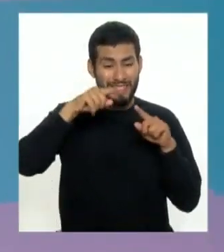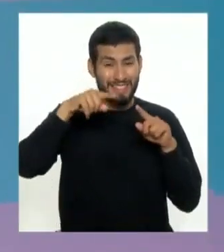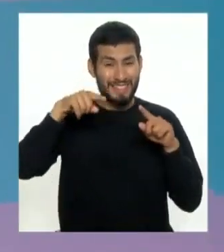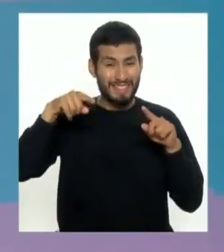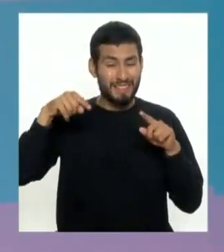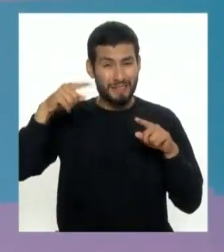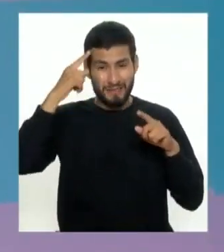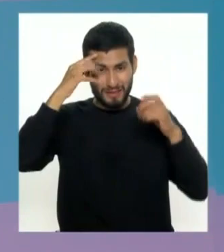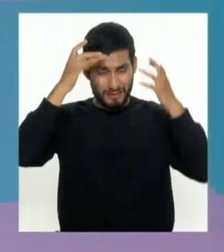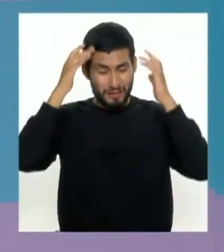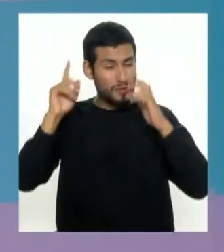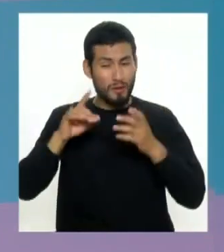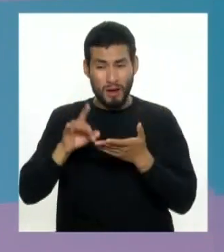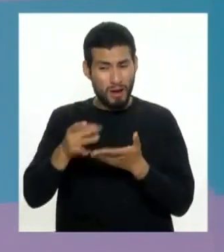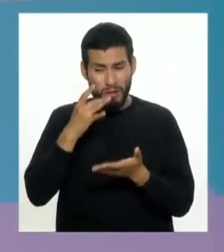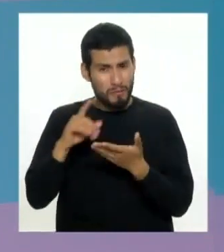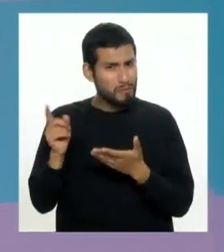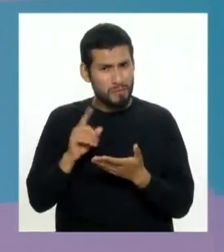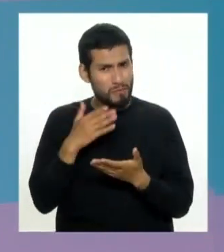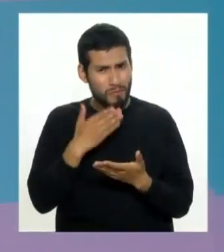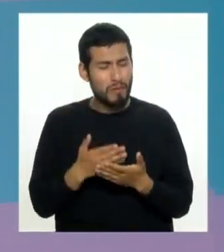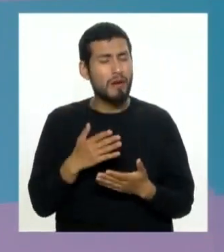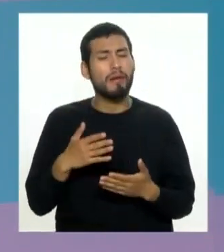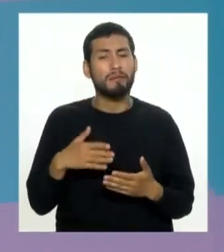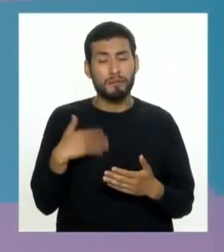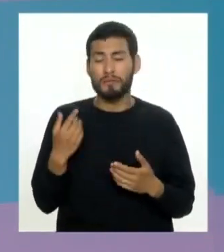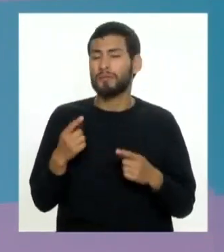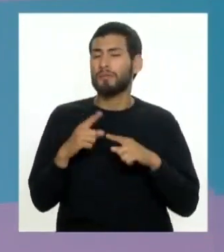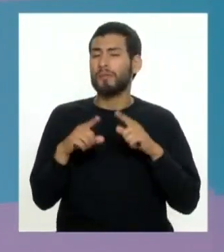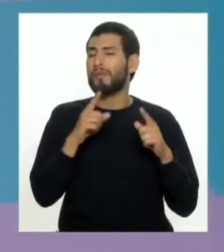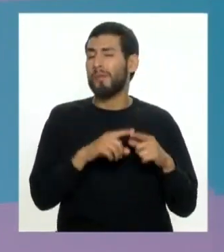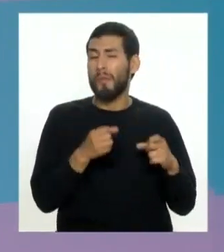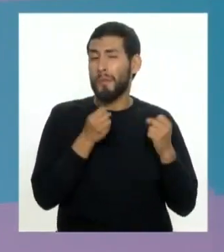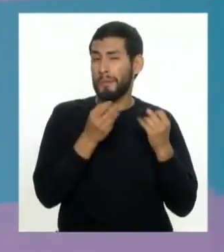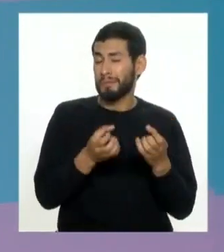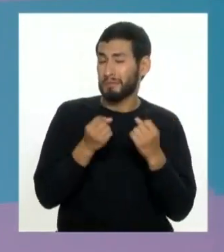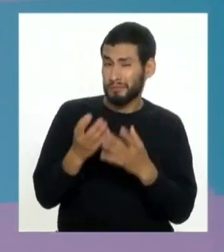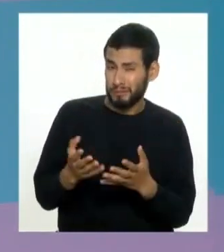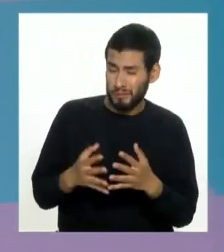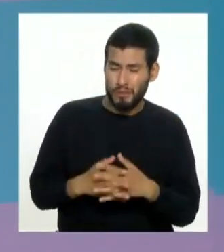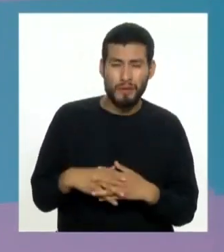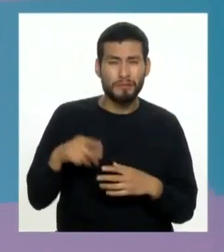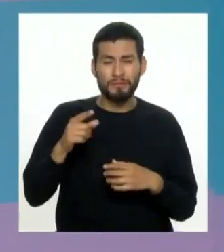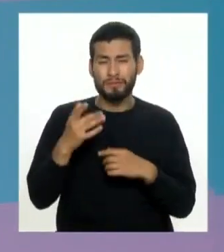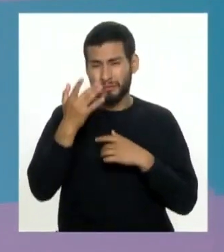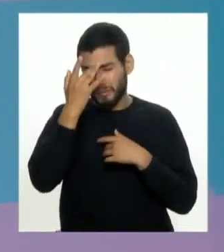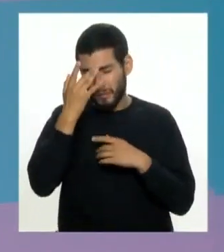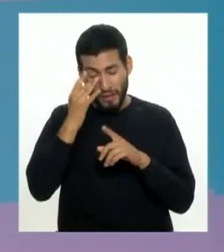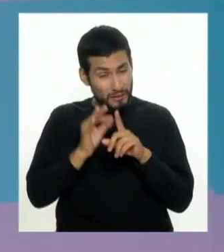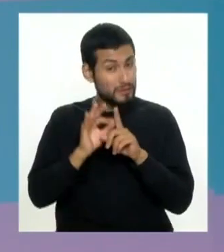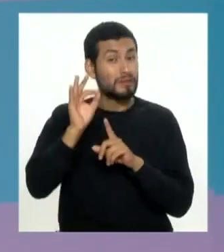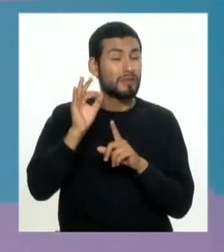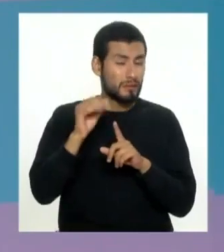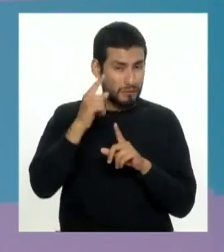adecuadamente controlada con los medicamentos, puede ser precipitada por diferentes factores, ¿no? Infecciones, la fiebre, puede precipitar la crisis